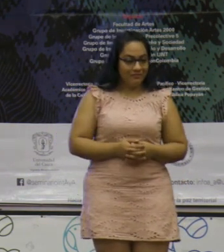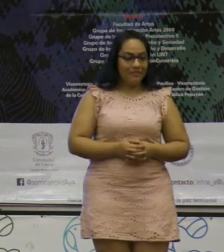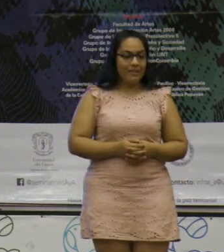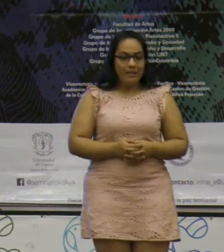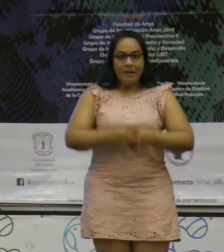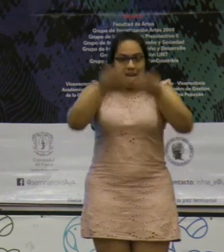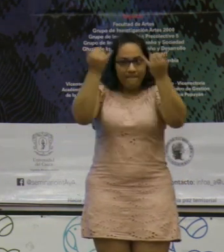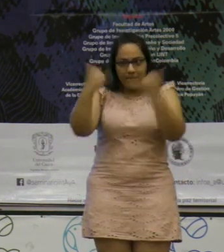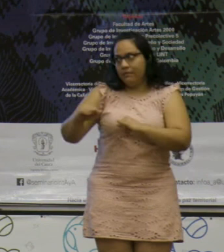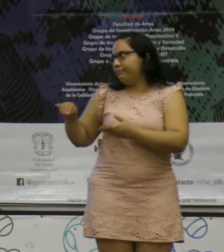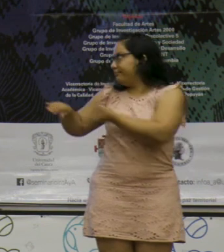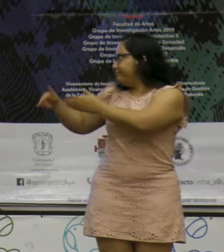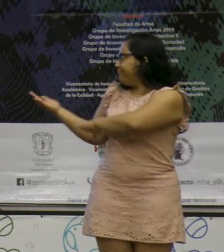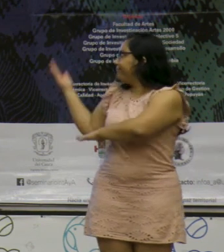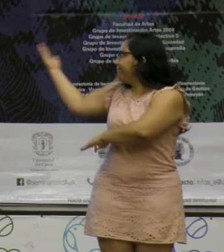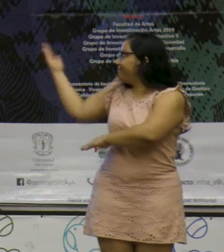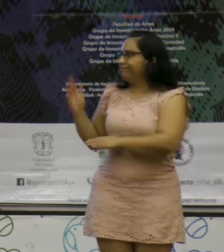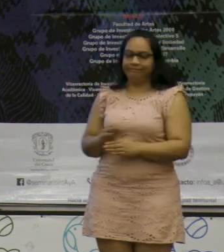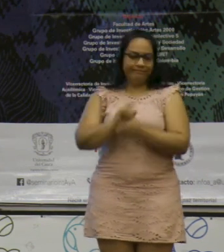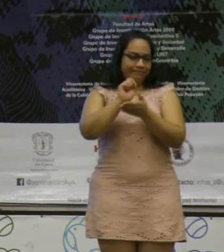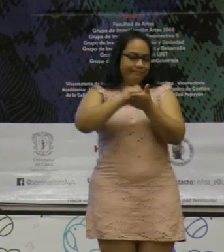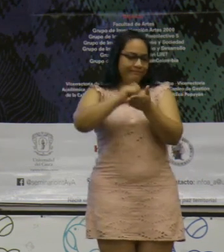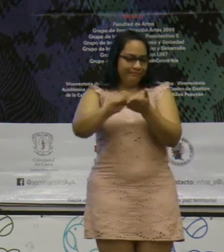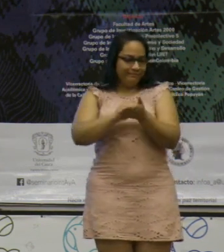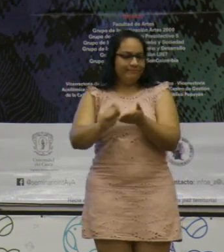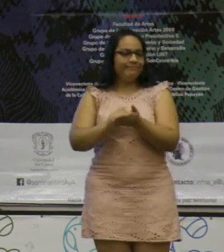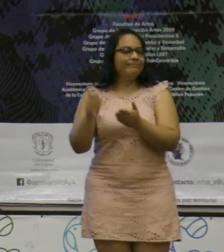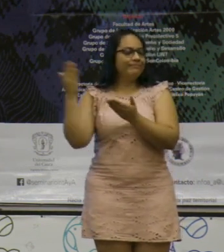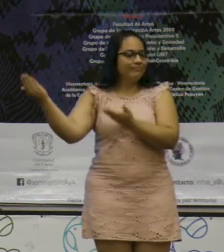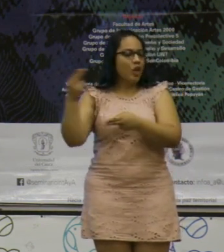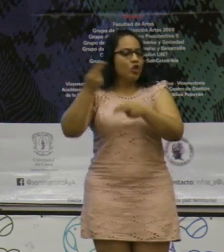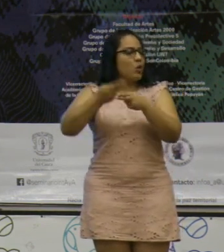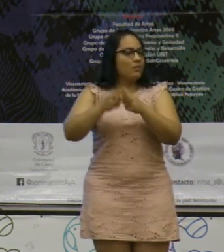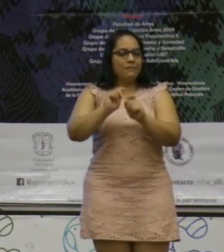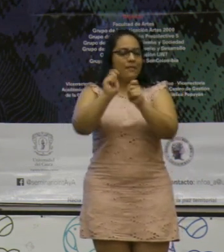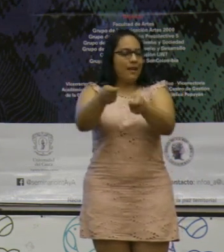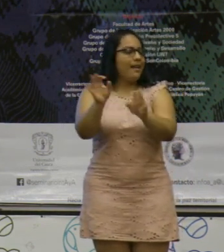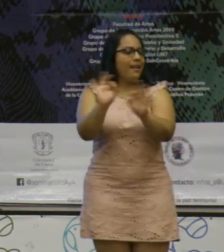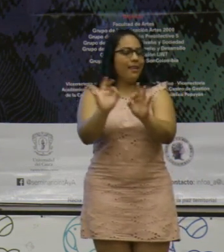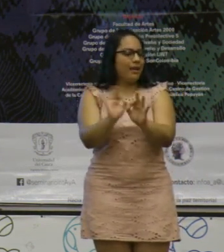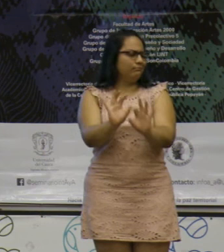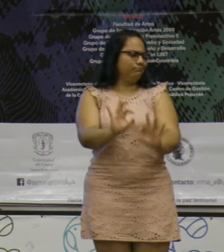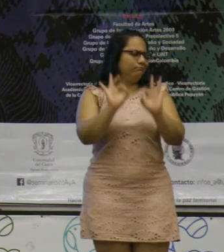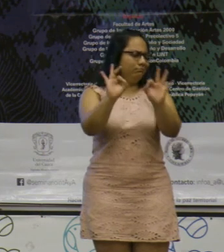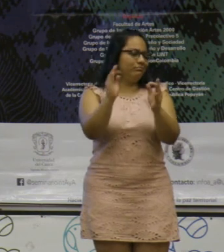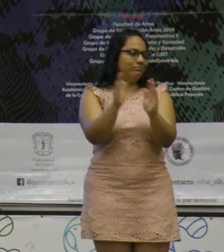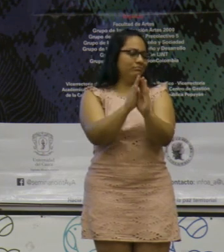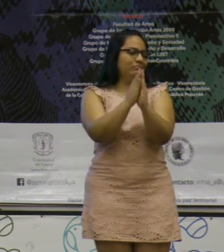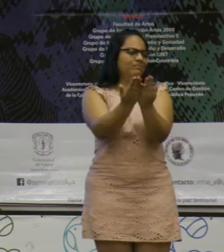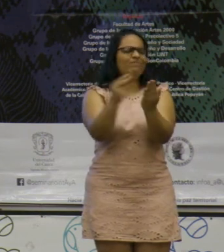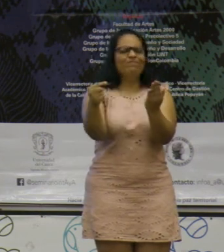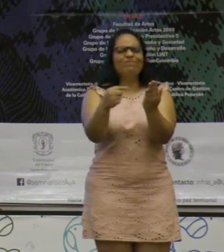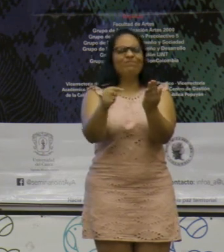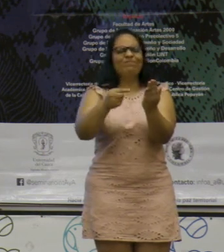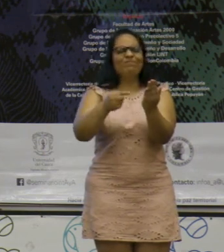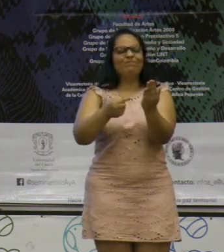Hasta que efectivamente pues muere. Aquí tienen este tesoro, señoras y señores. El libro sin nombre. ¿Vale? Un tesoro. ¿Y de qué habla el libro sin